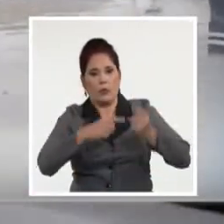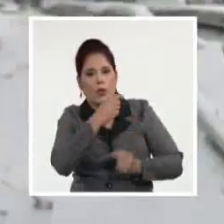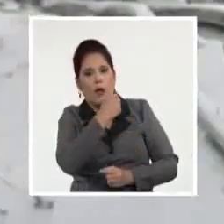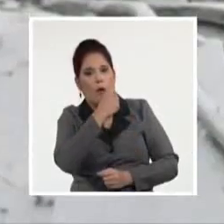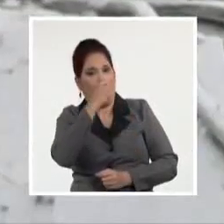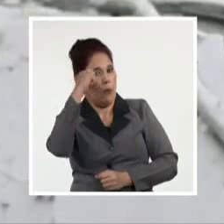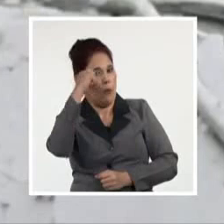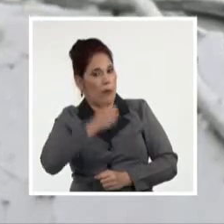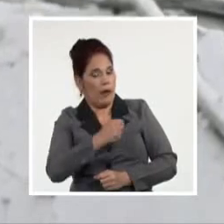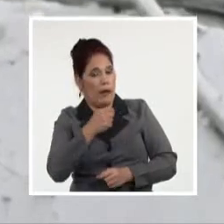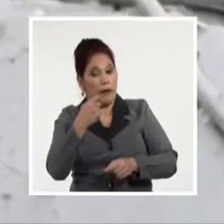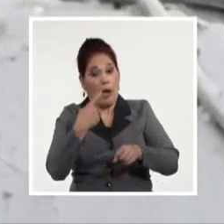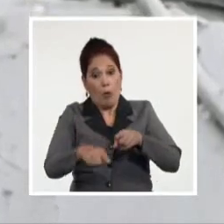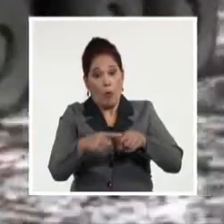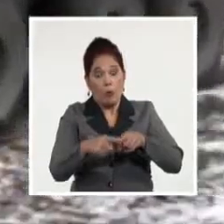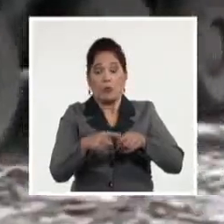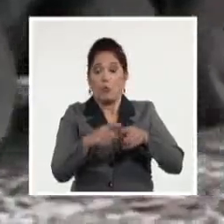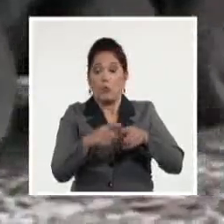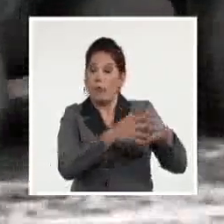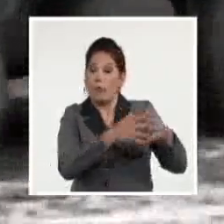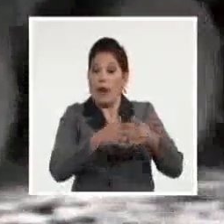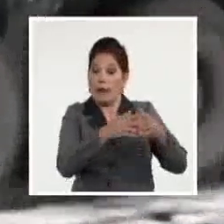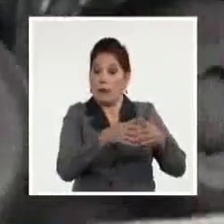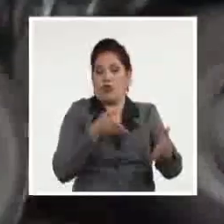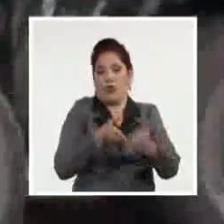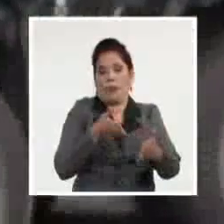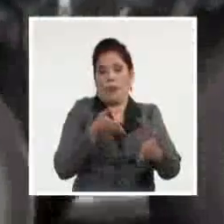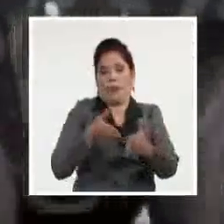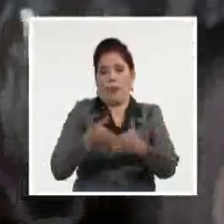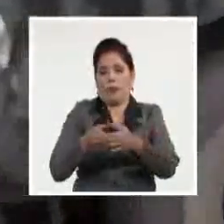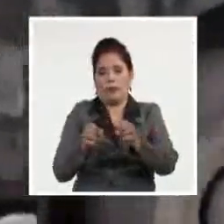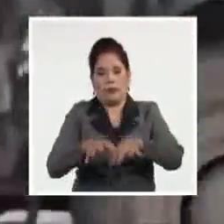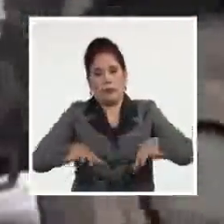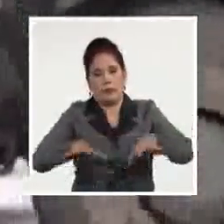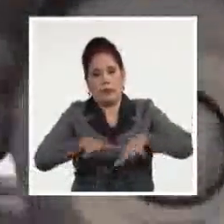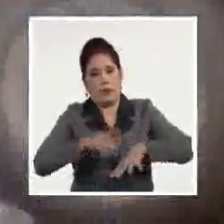participación externa de Estados Unidos. Diana Valido, Sistema Informativo de la Televisión Cubana.